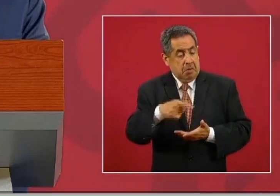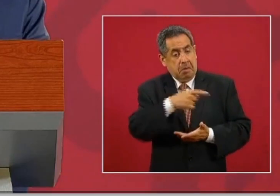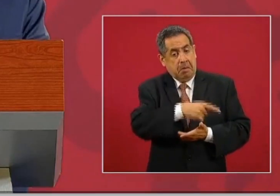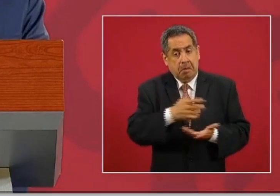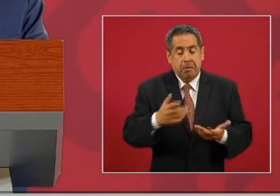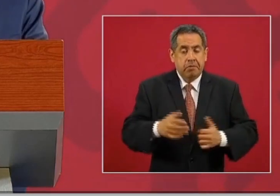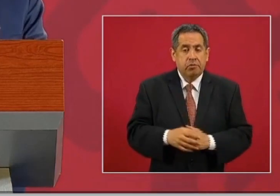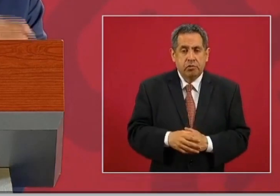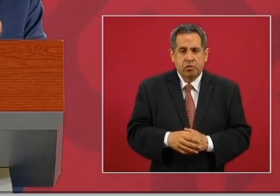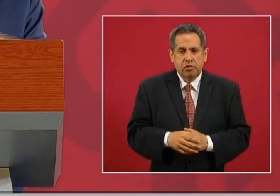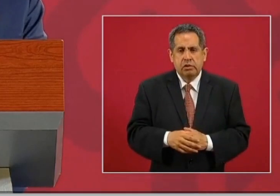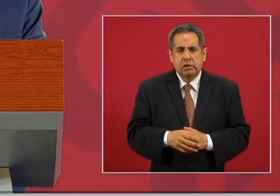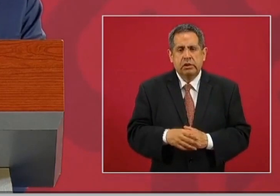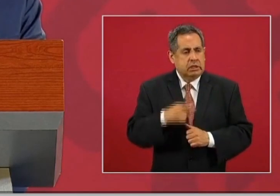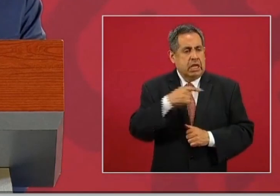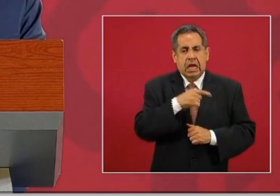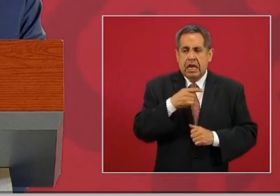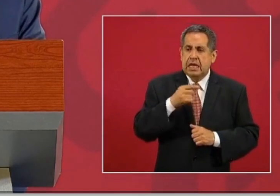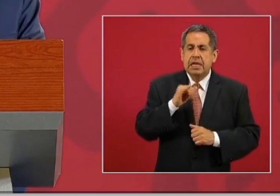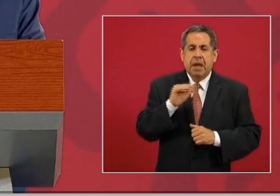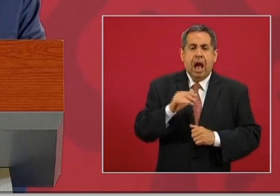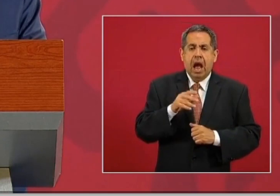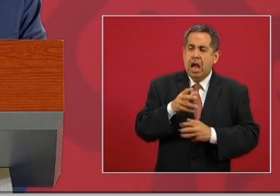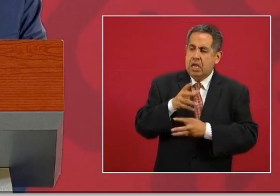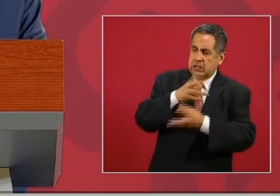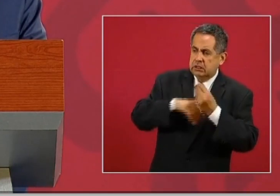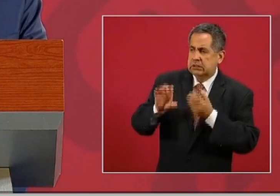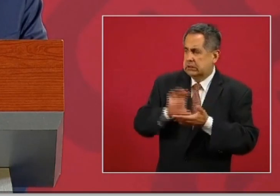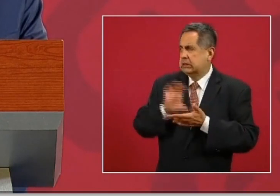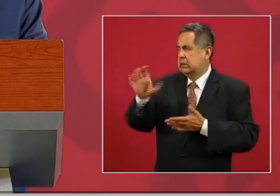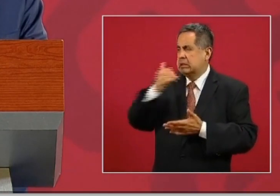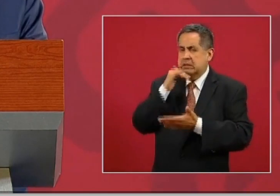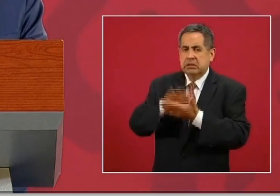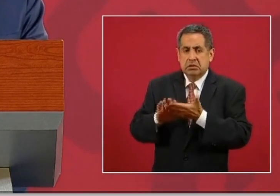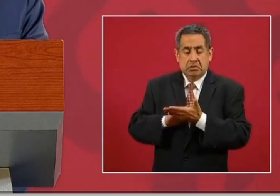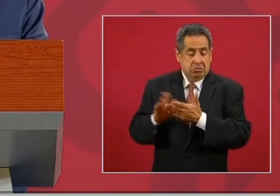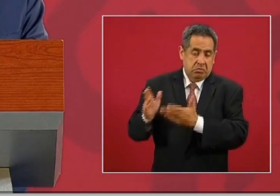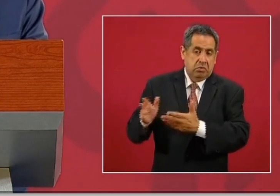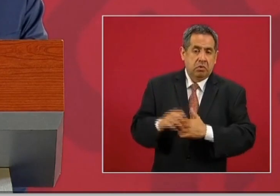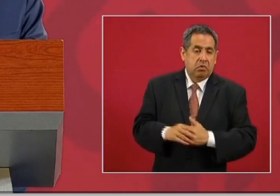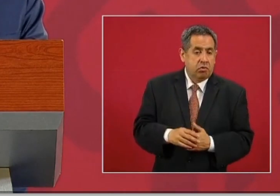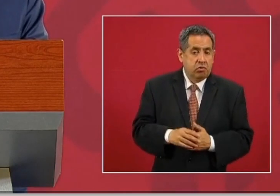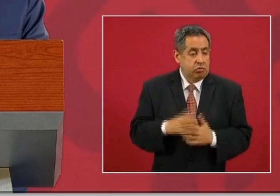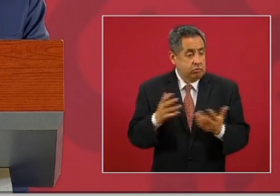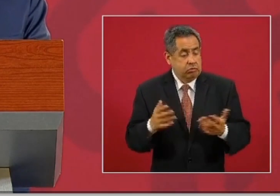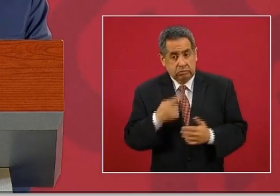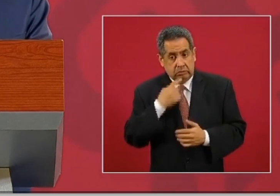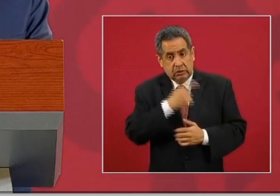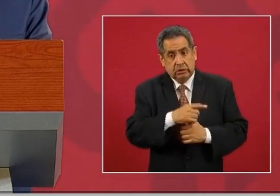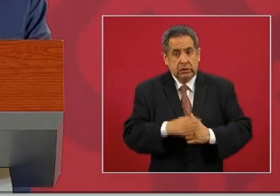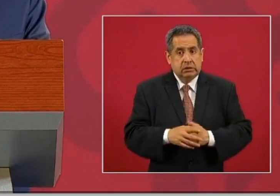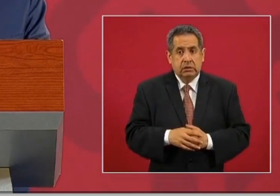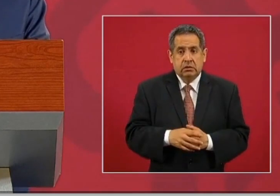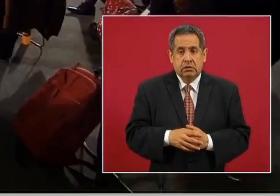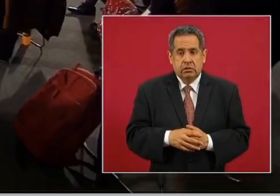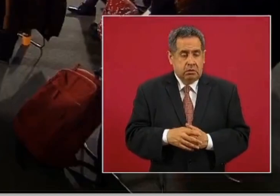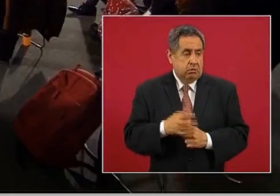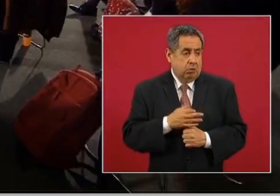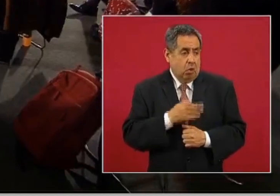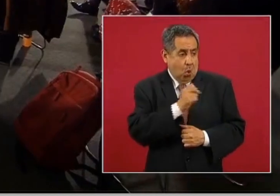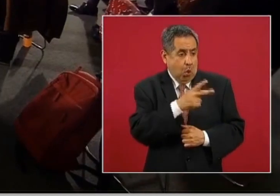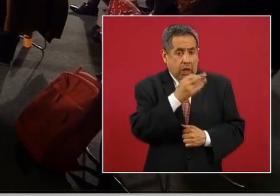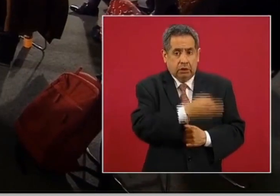o comprar acciones, el señor Julio Villarreal, nos mandó a decir